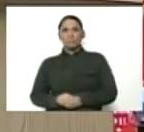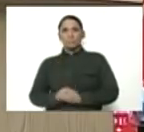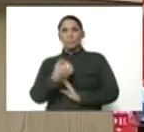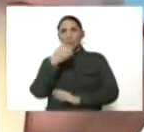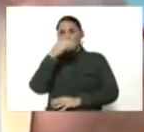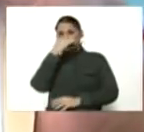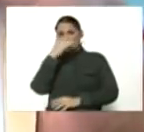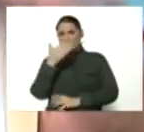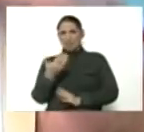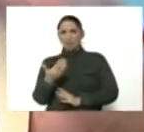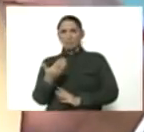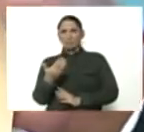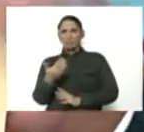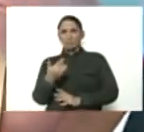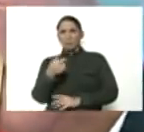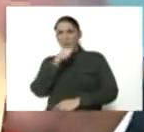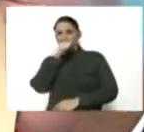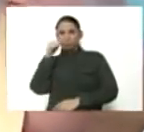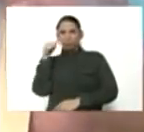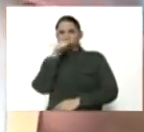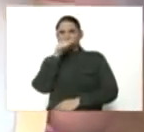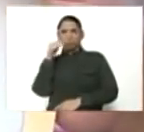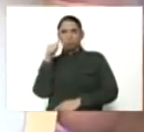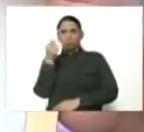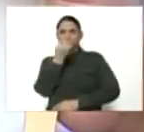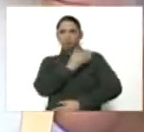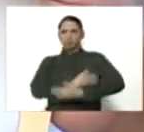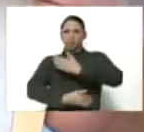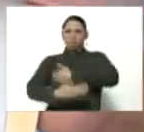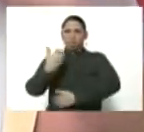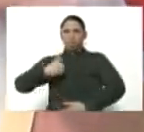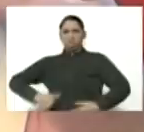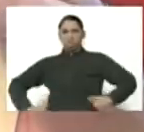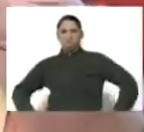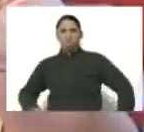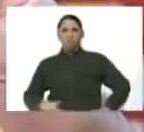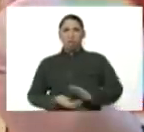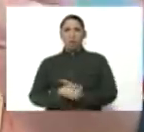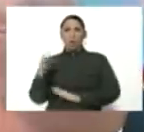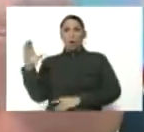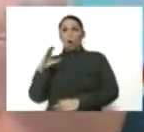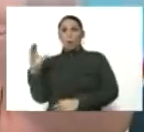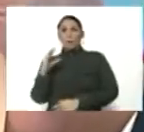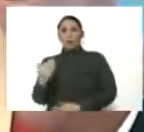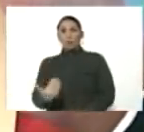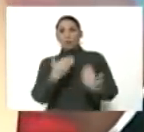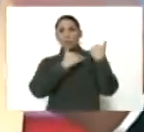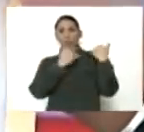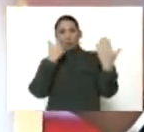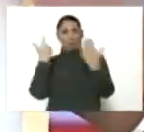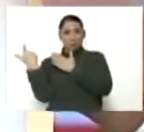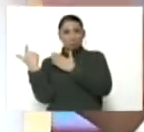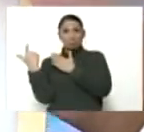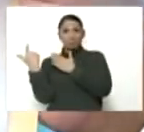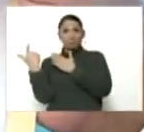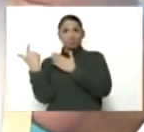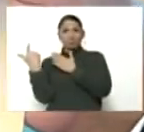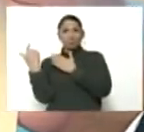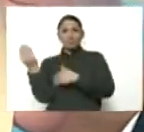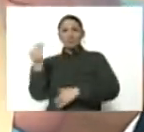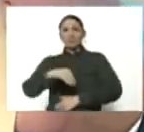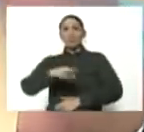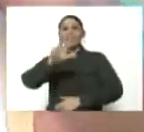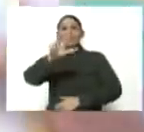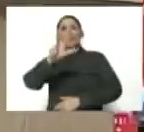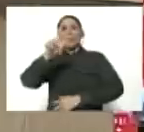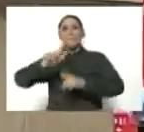criminal narcotraficante, descuartizador colombiano, que es el responsable de más de